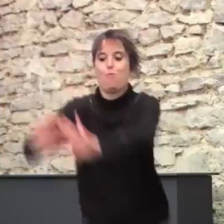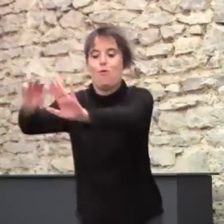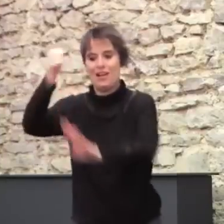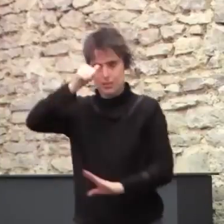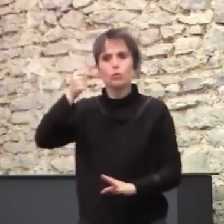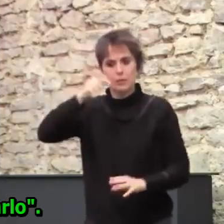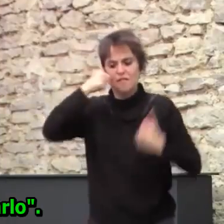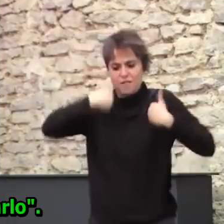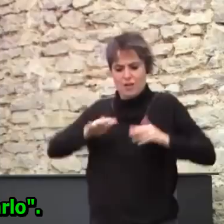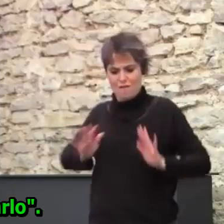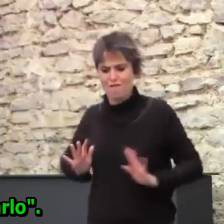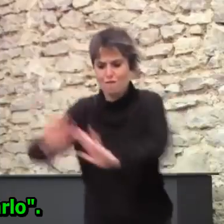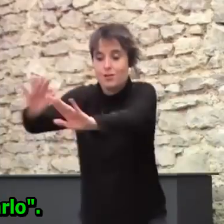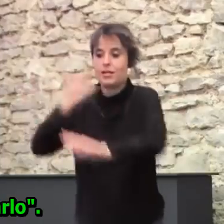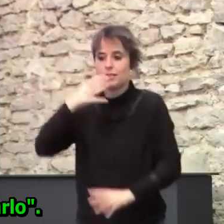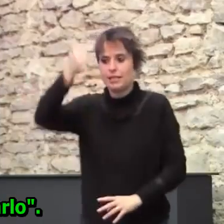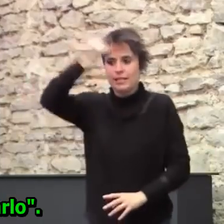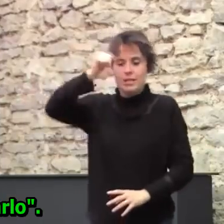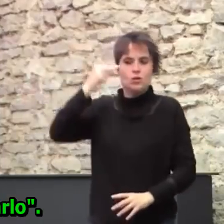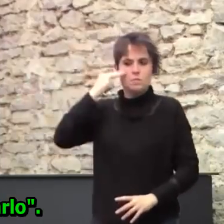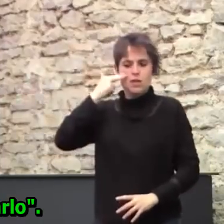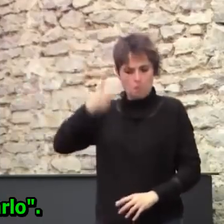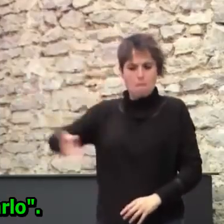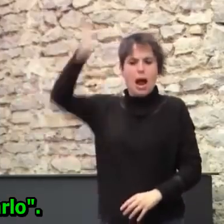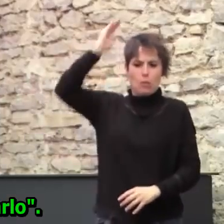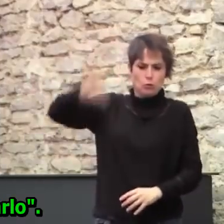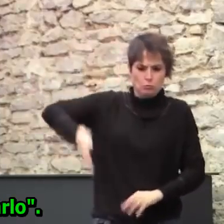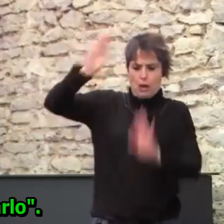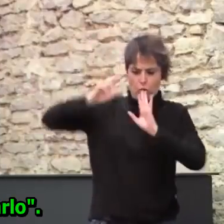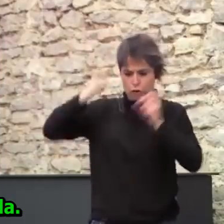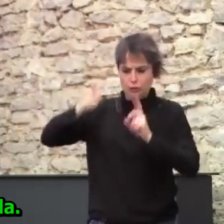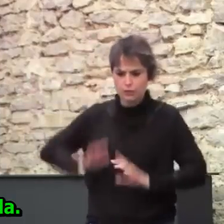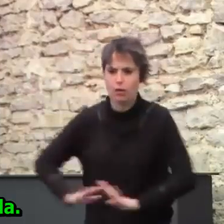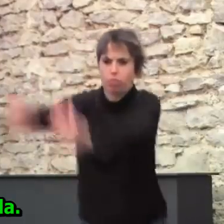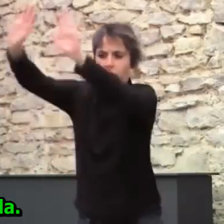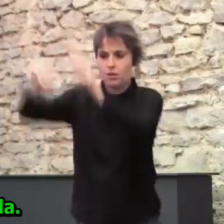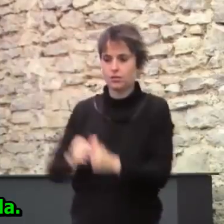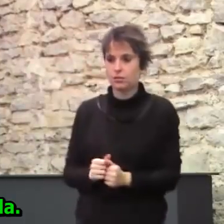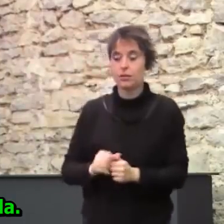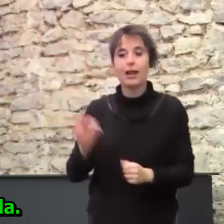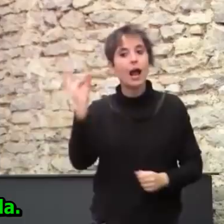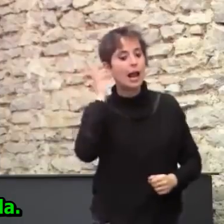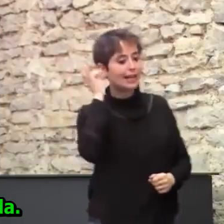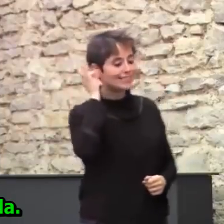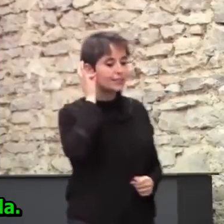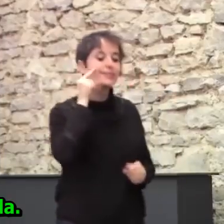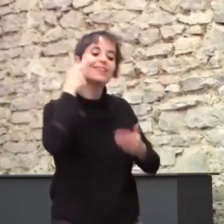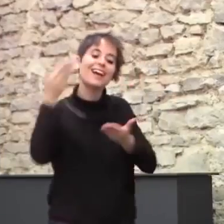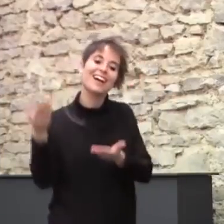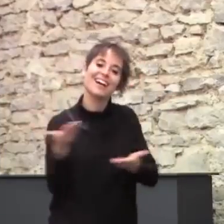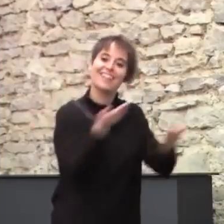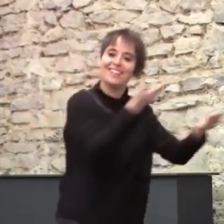incluso físicamente, ¿no?, cuando los niños no se atreven, se les dice, pues venga, tienes que intentarlo, ¿no?, y a las niñas, en cambio, se las